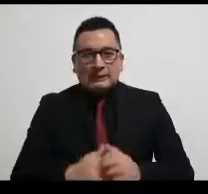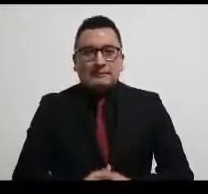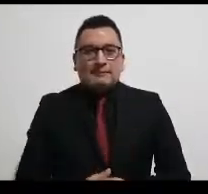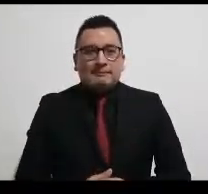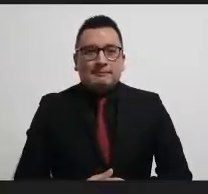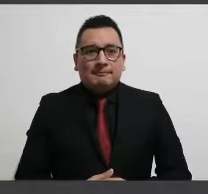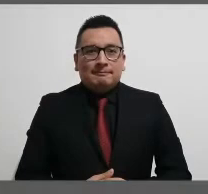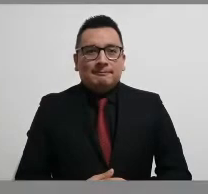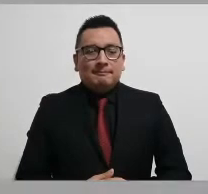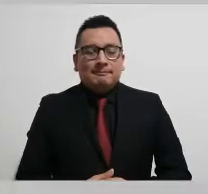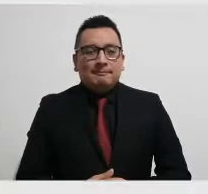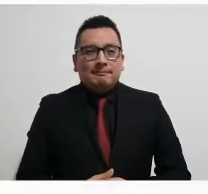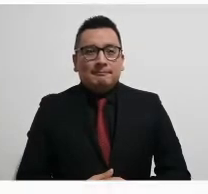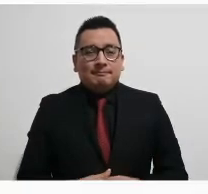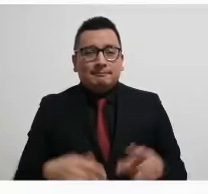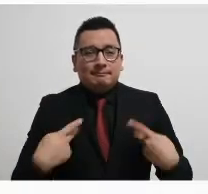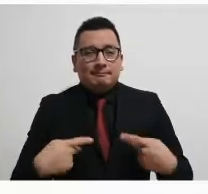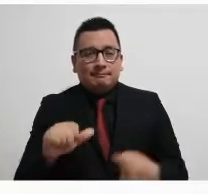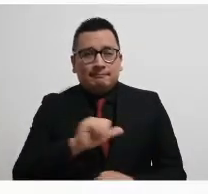con nosotros.